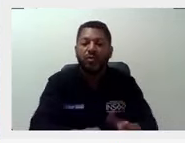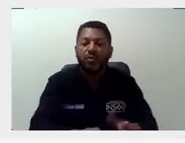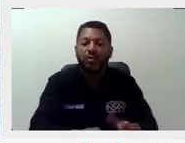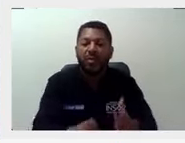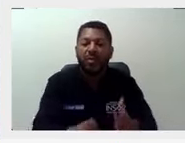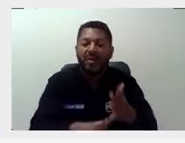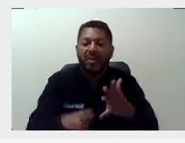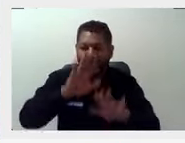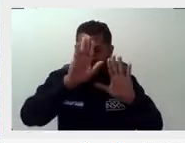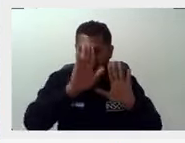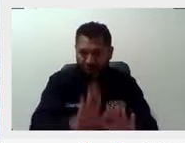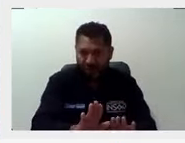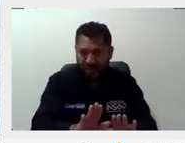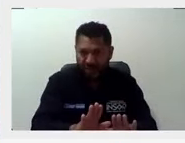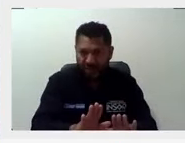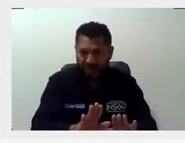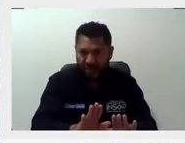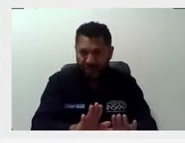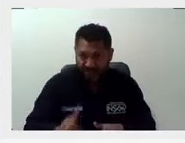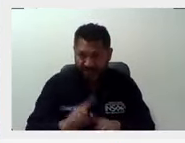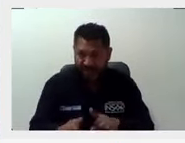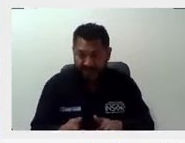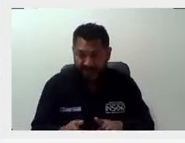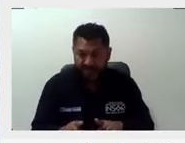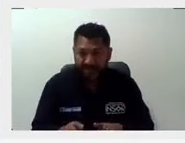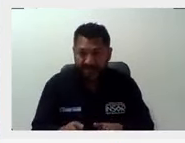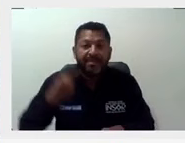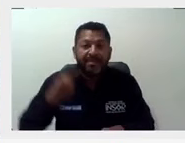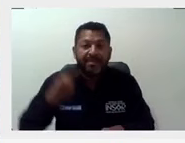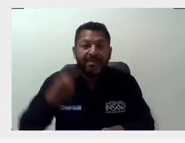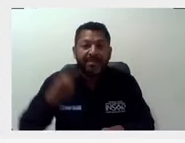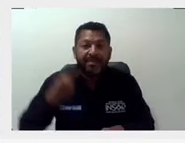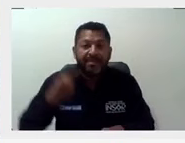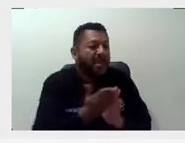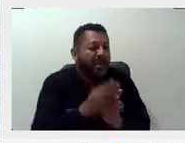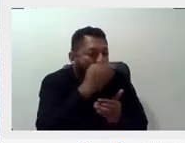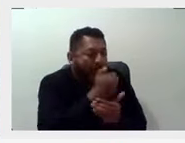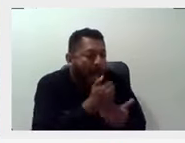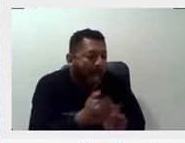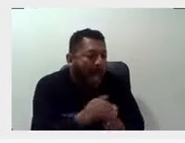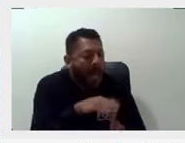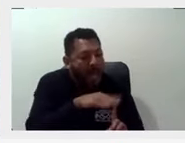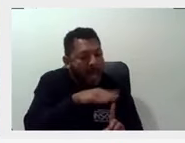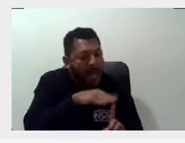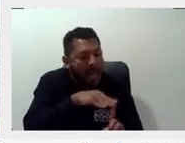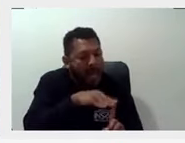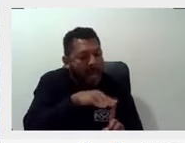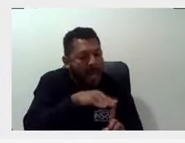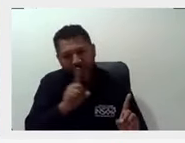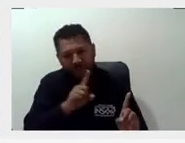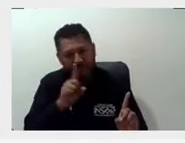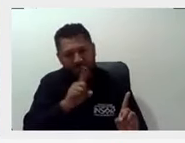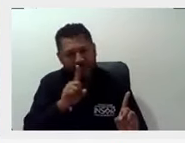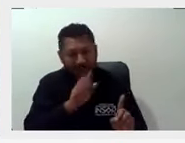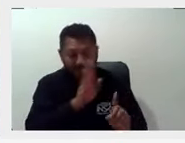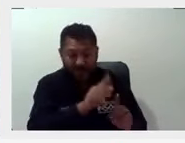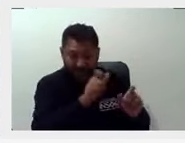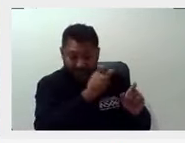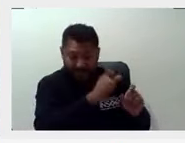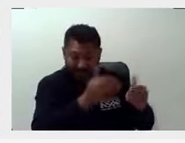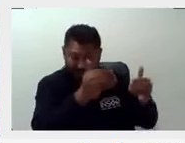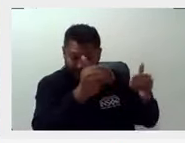actividades, que no podemos infantilizar toda la educación y que a veces las personas con discapacidad se frustran